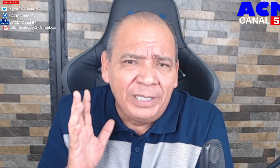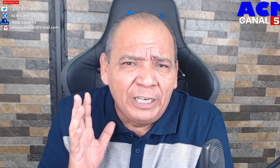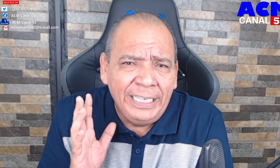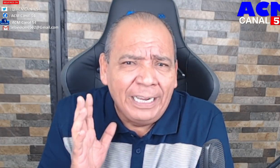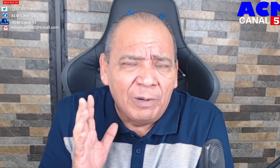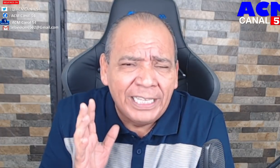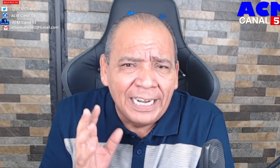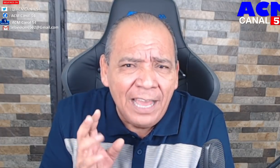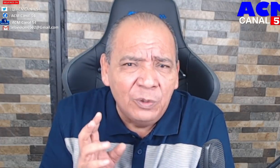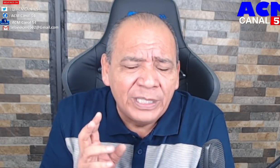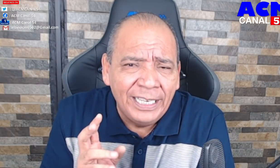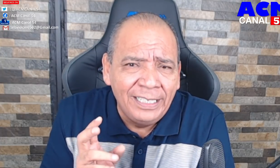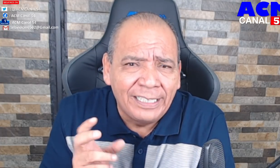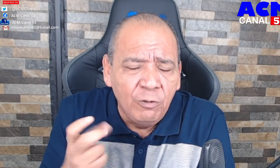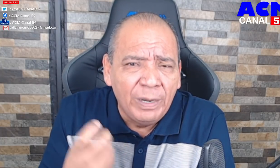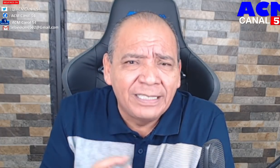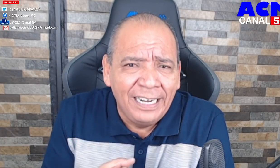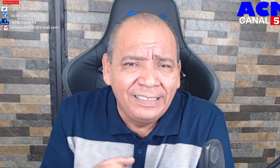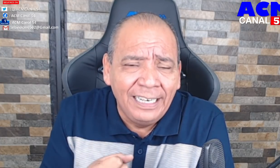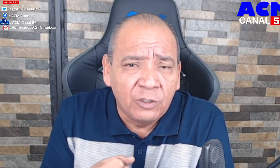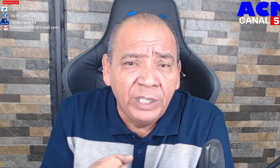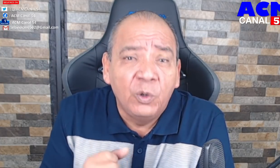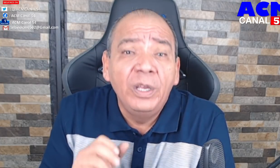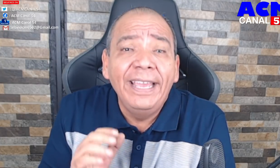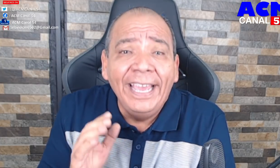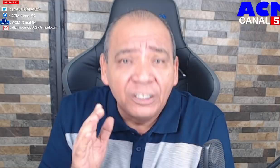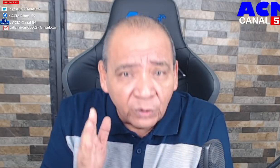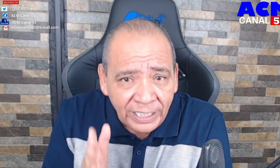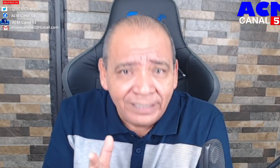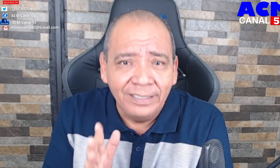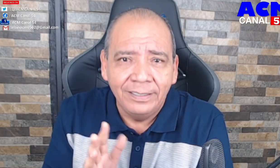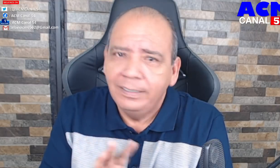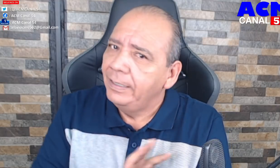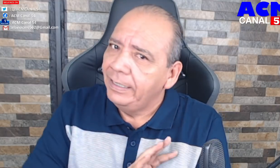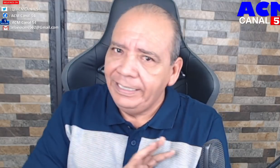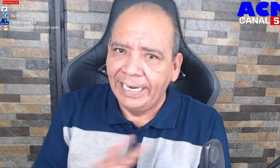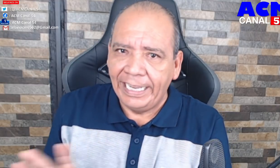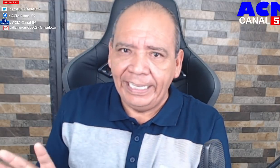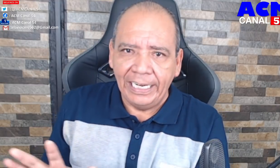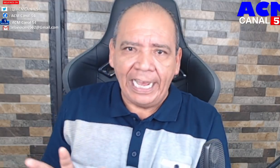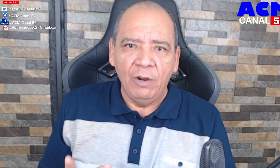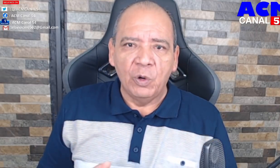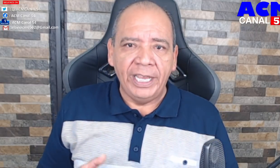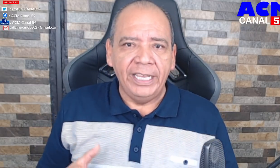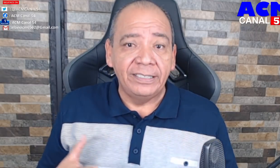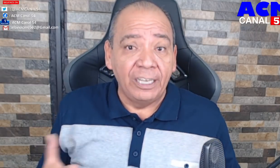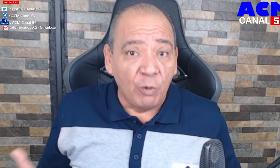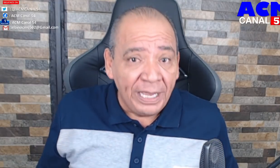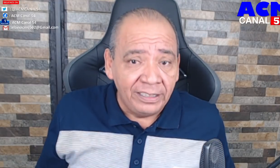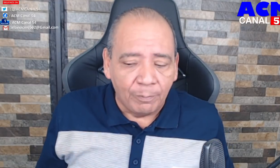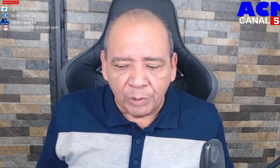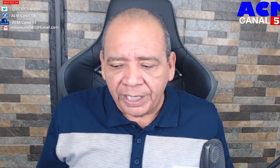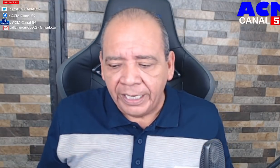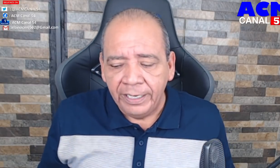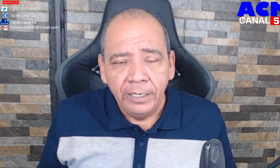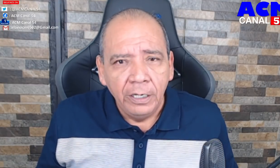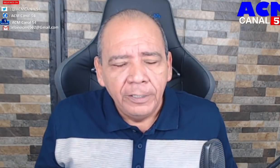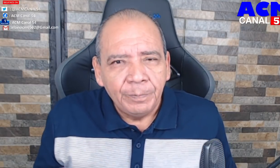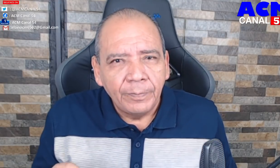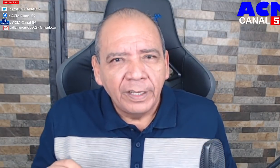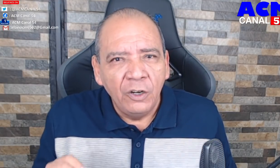él puede ir a cualquier lado, o sea, él trae un brazalete electrónico, eso dice, y hay que ir a lo que se comenta,